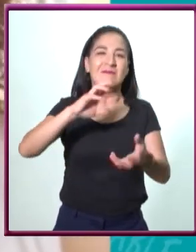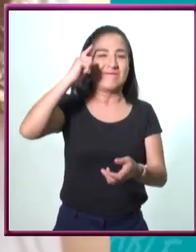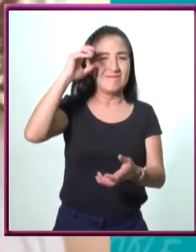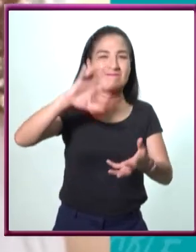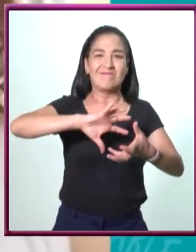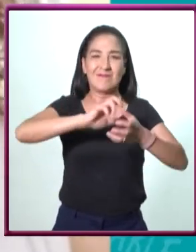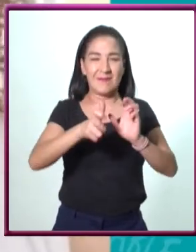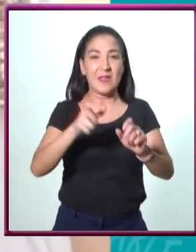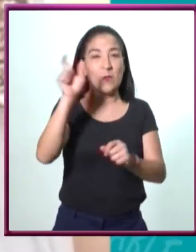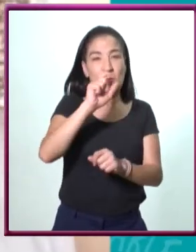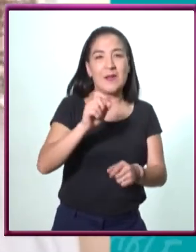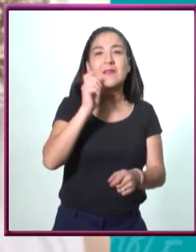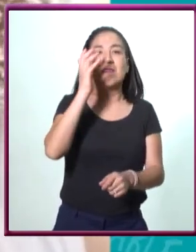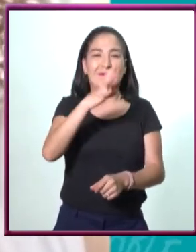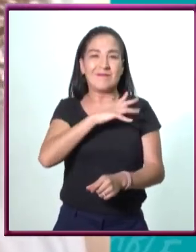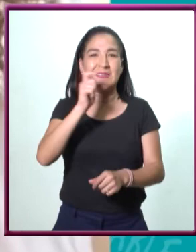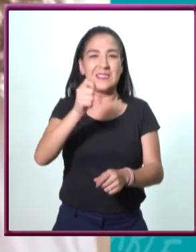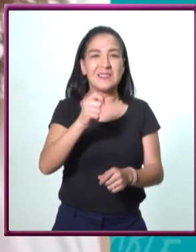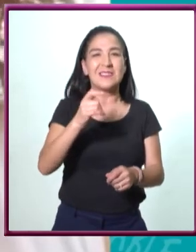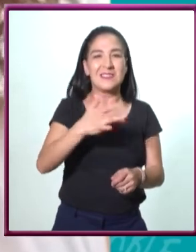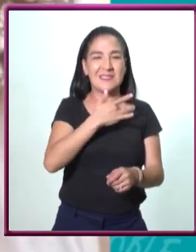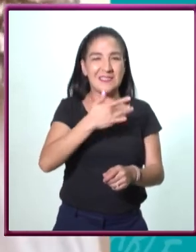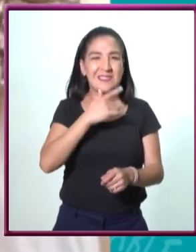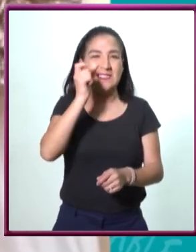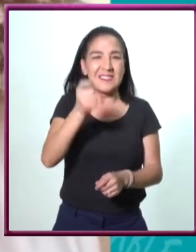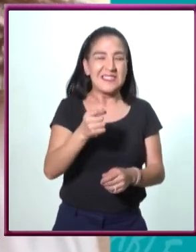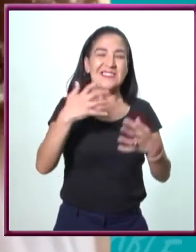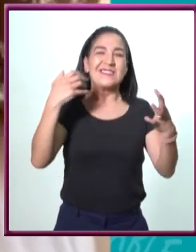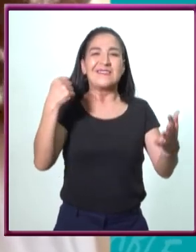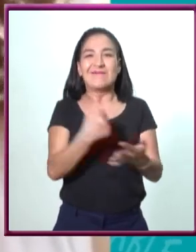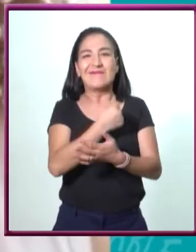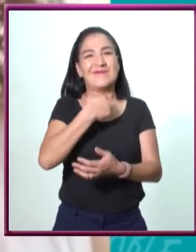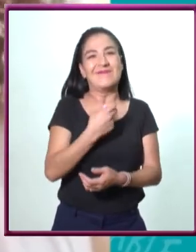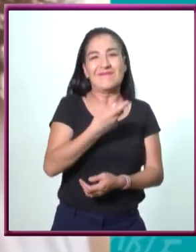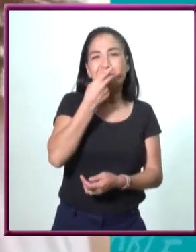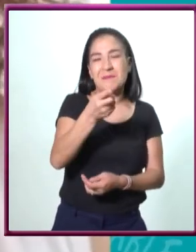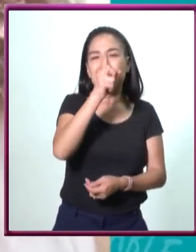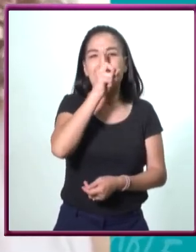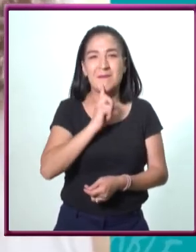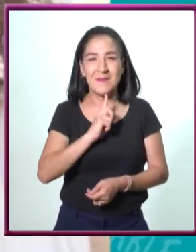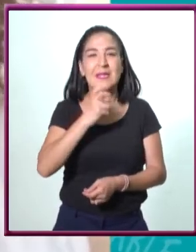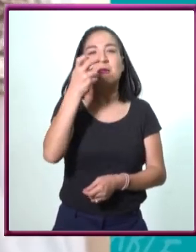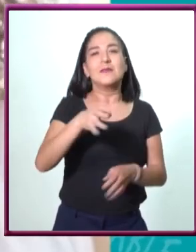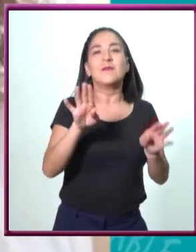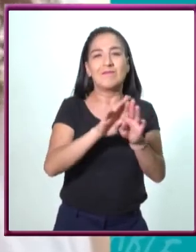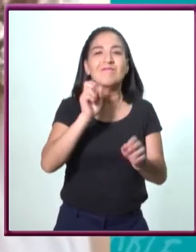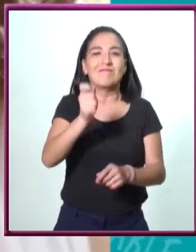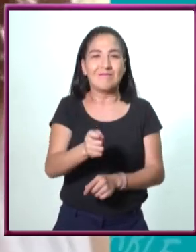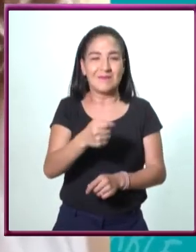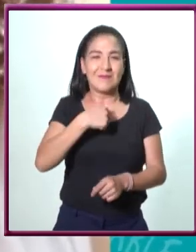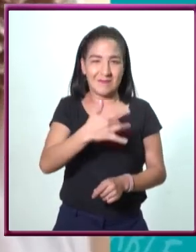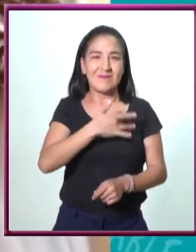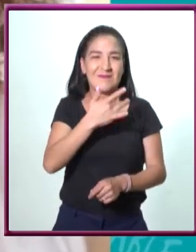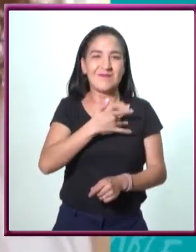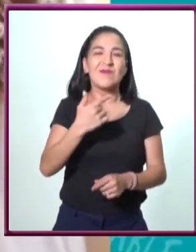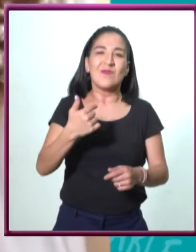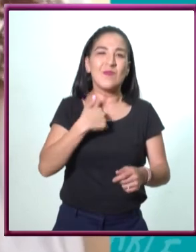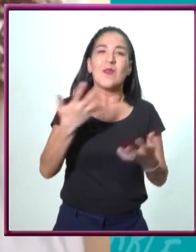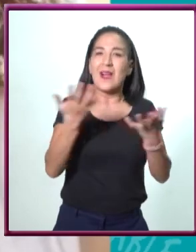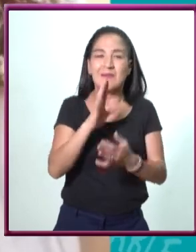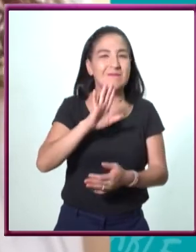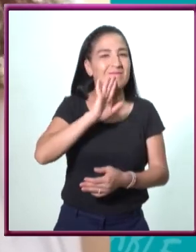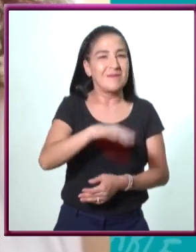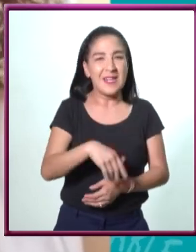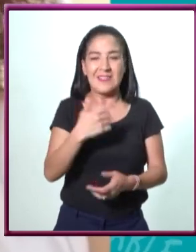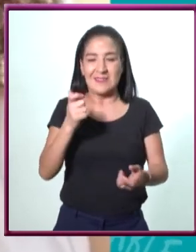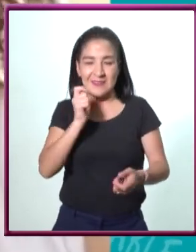trastorno. Cuando tenemos así una pequeña culpilla de chin, dije una mentira, eso quiere decir que tengo una conciencia de que algo no estoy